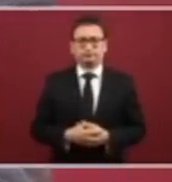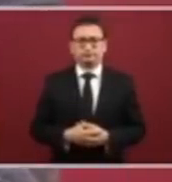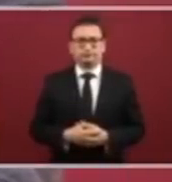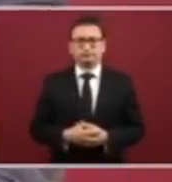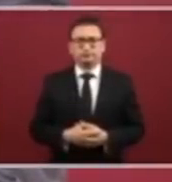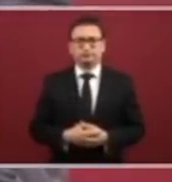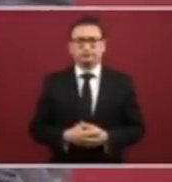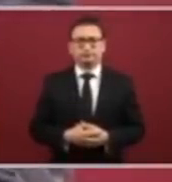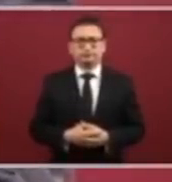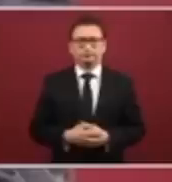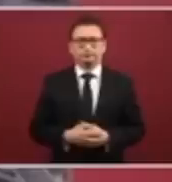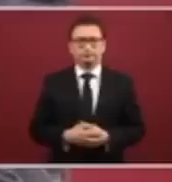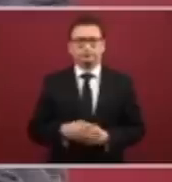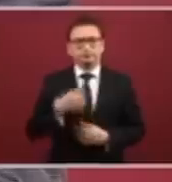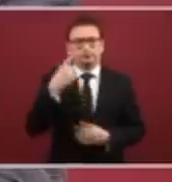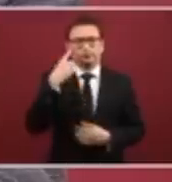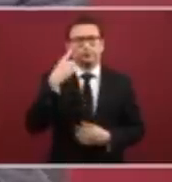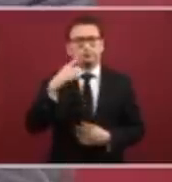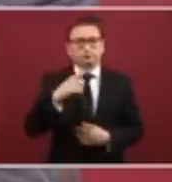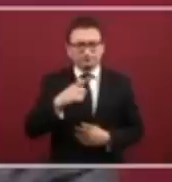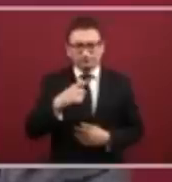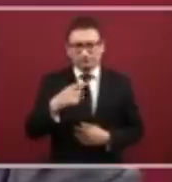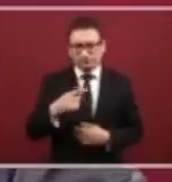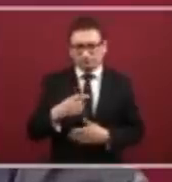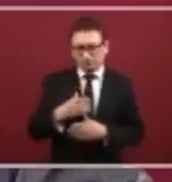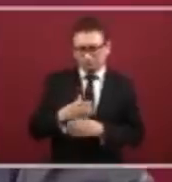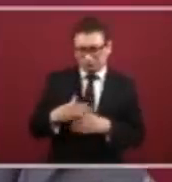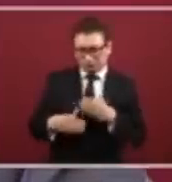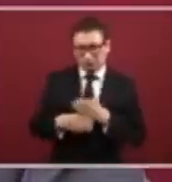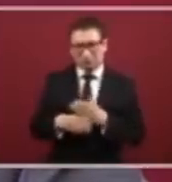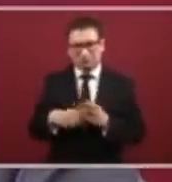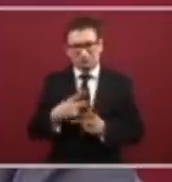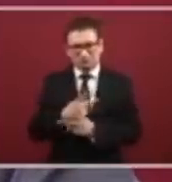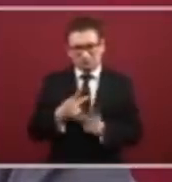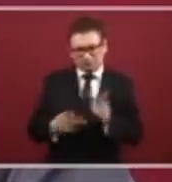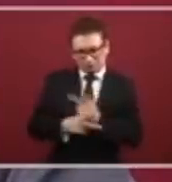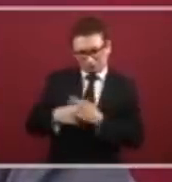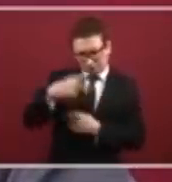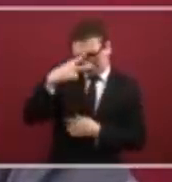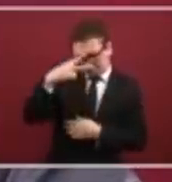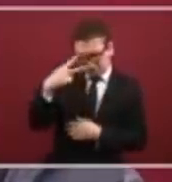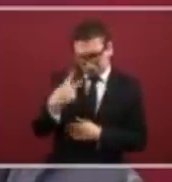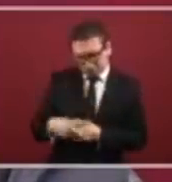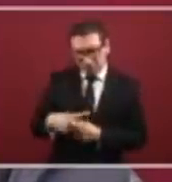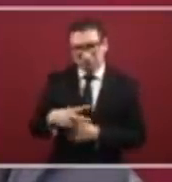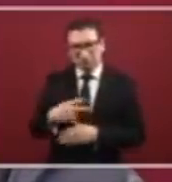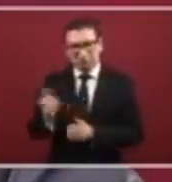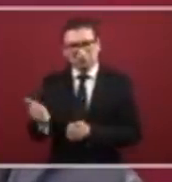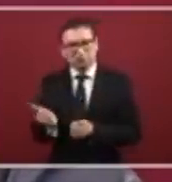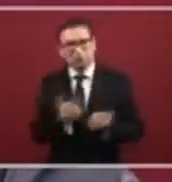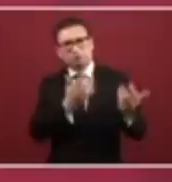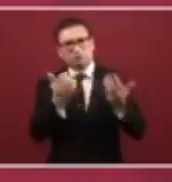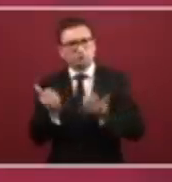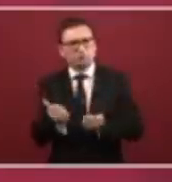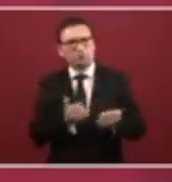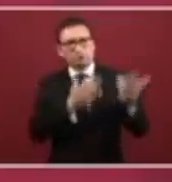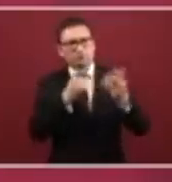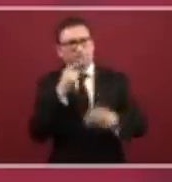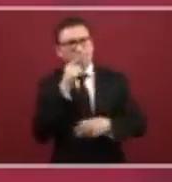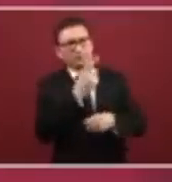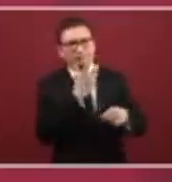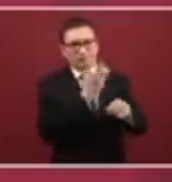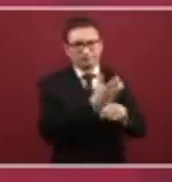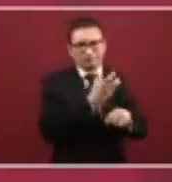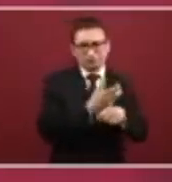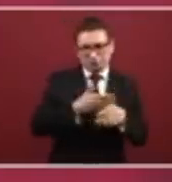limitaciones a los productos de México que se exportan a Estados Unidos. Estamos trabajando